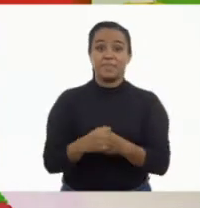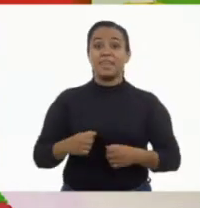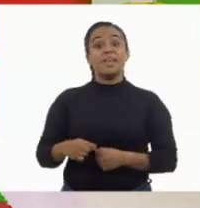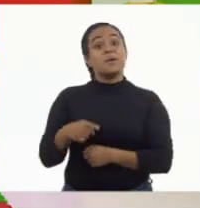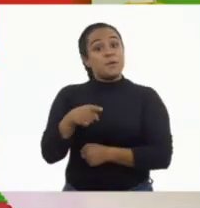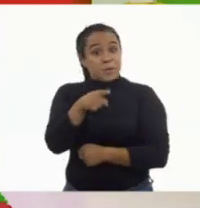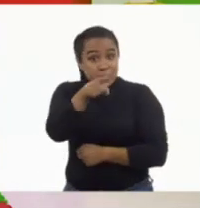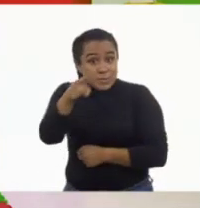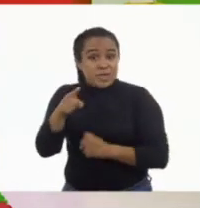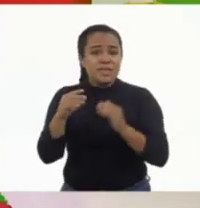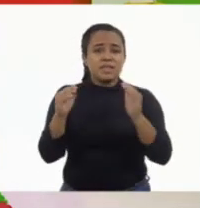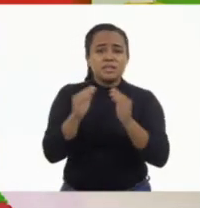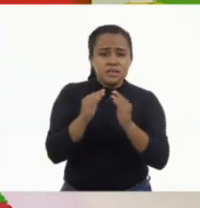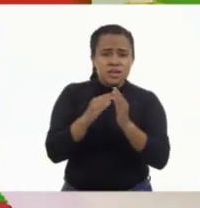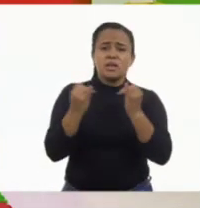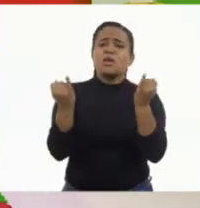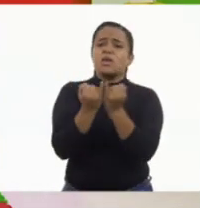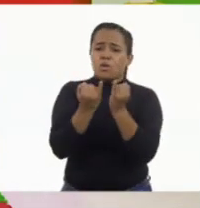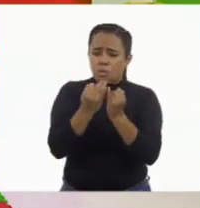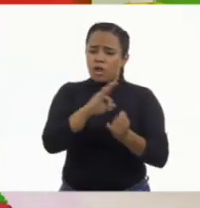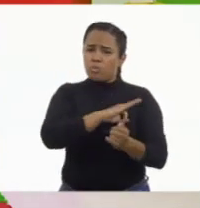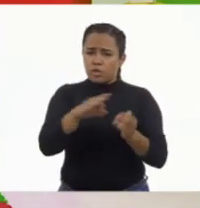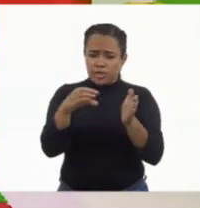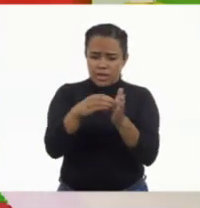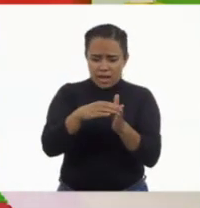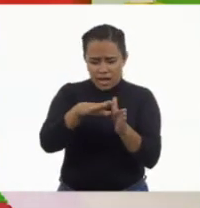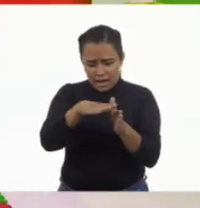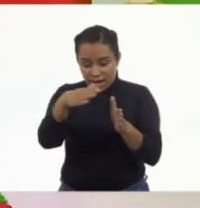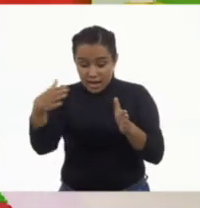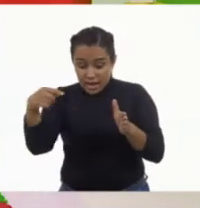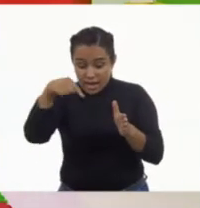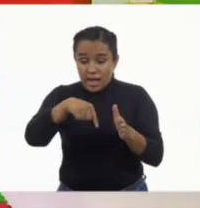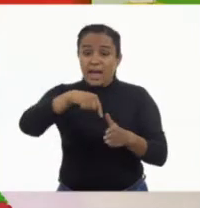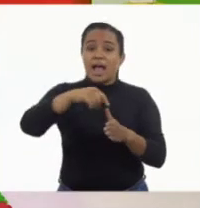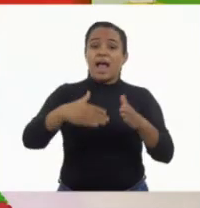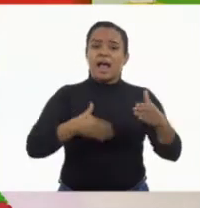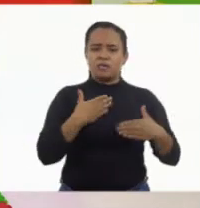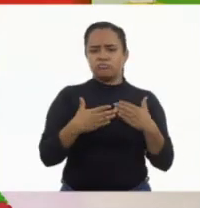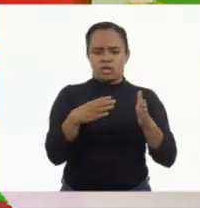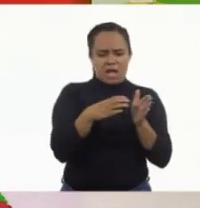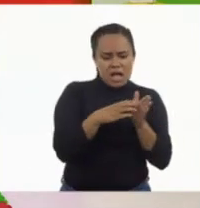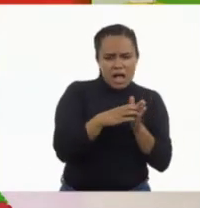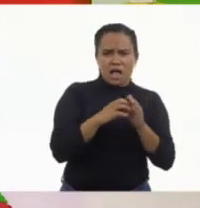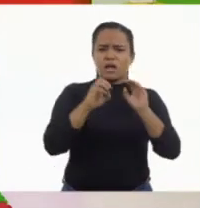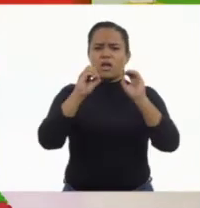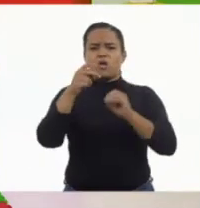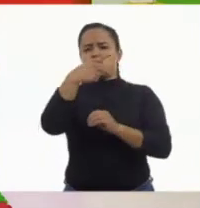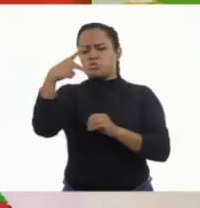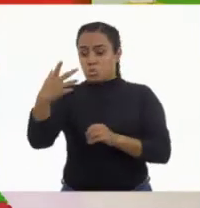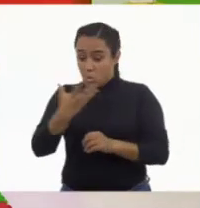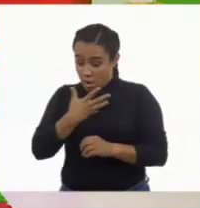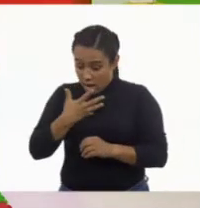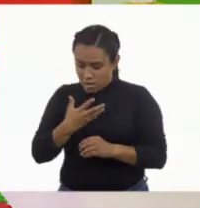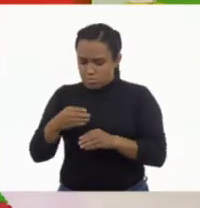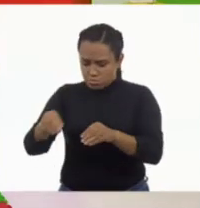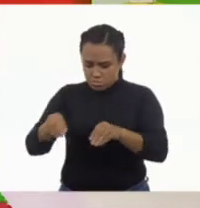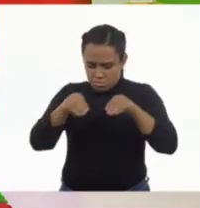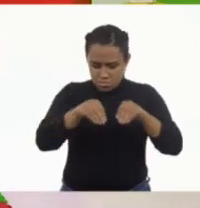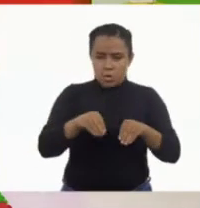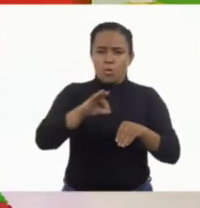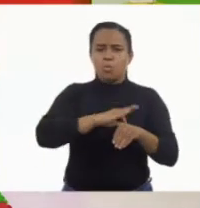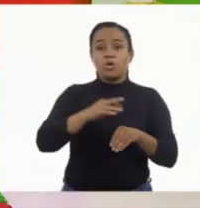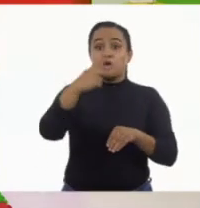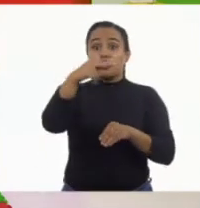Ustedes ahí en casa pueden también hacer su cofre de la alegría con una caja o con lo que tengan ahí a la mano y metan